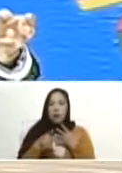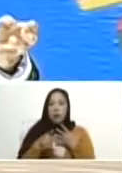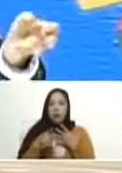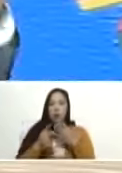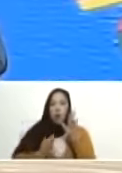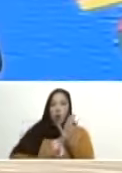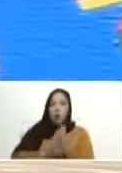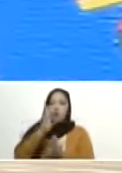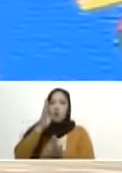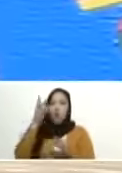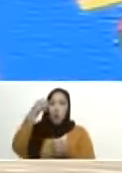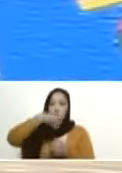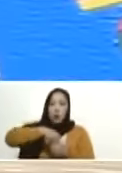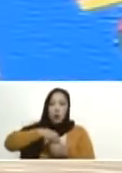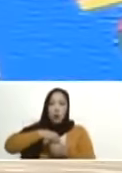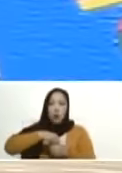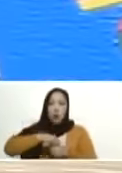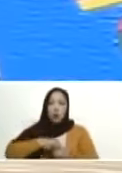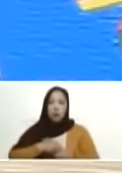construir e instaló